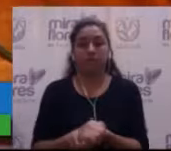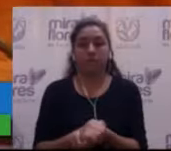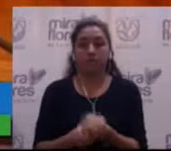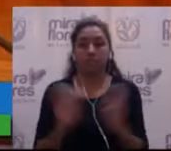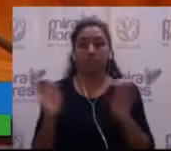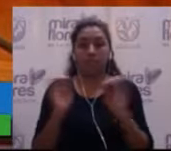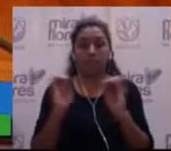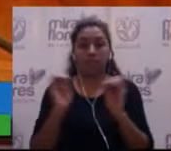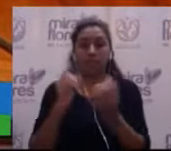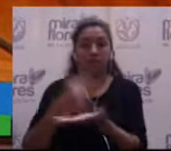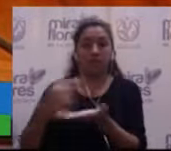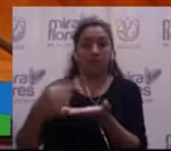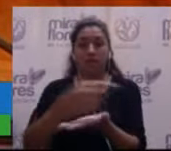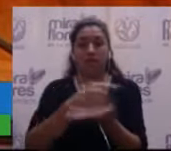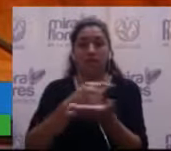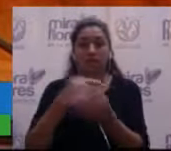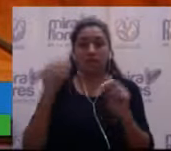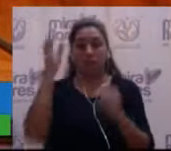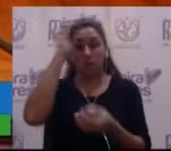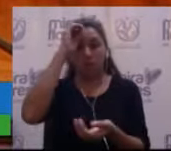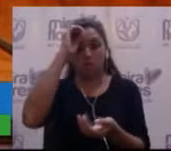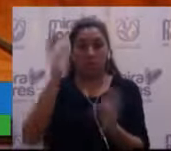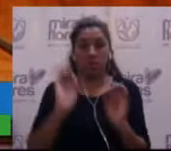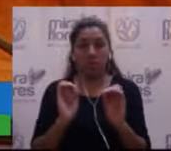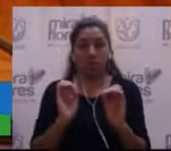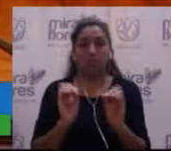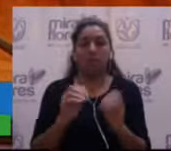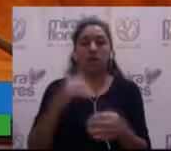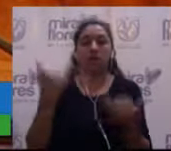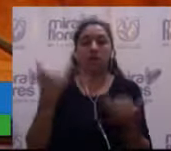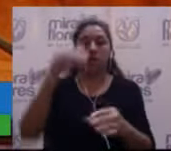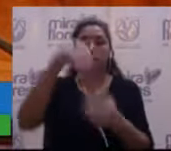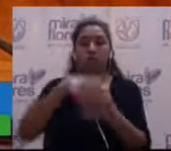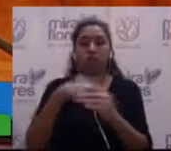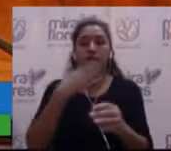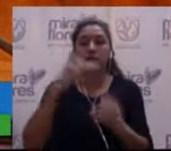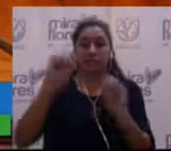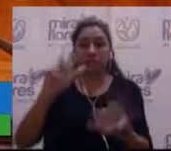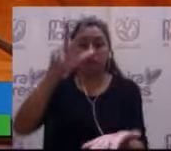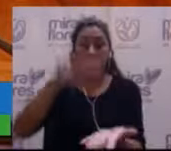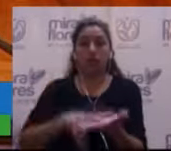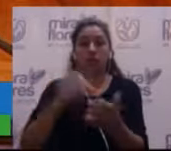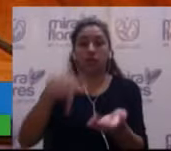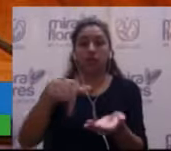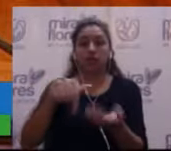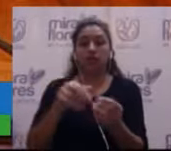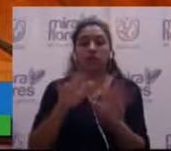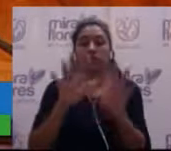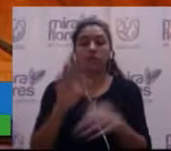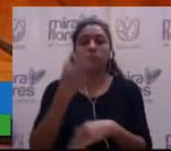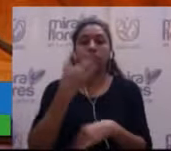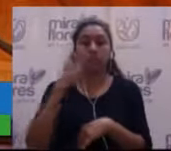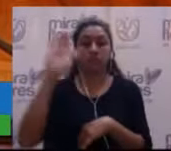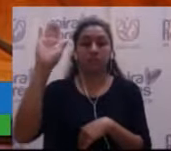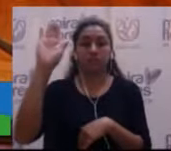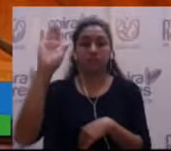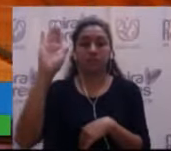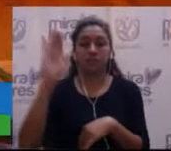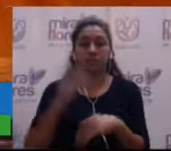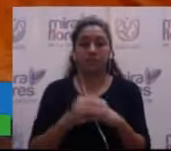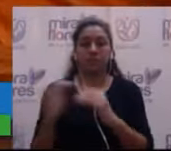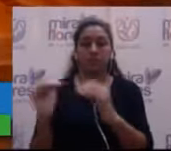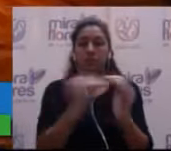No teniendo tampoco debate en este punto, vamos a proceder a su voto. Aquellos miembros del Consejo que estén a favor de aprobar este punto, síganse expresando en señal de conformidad.